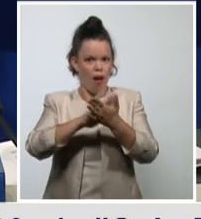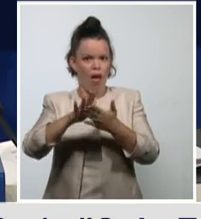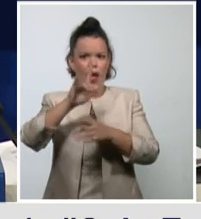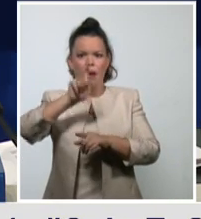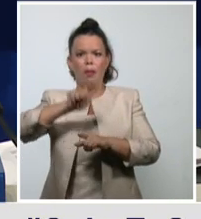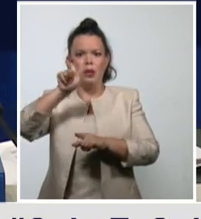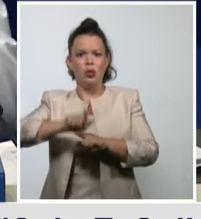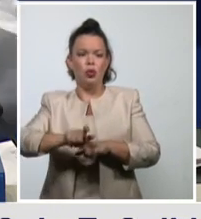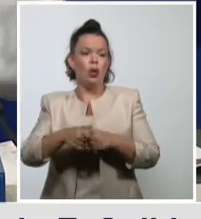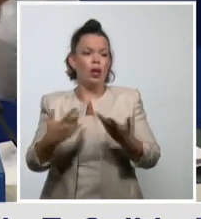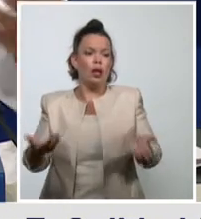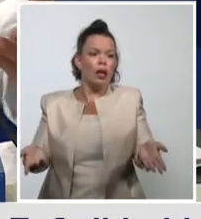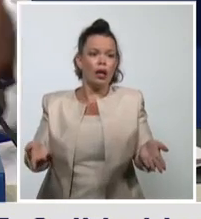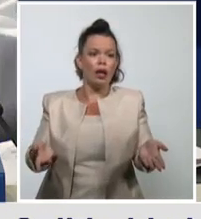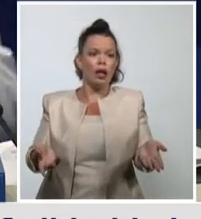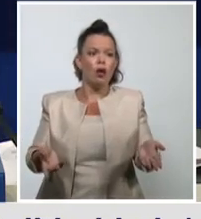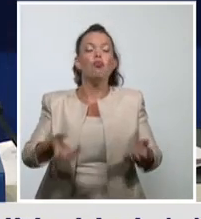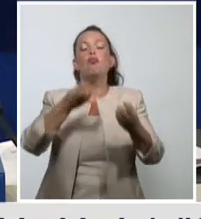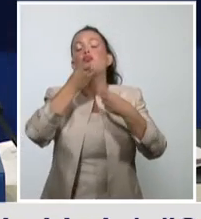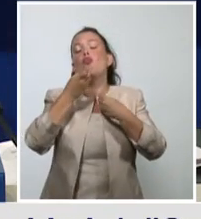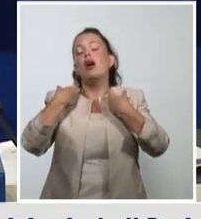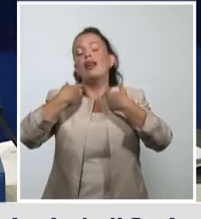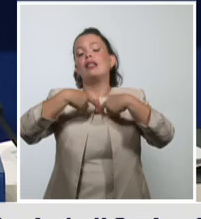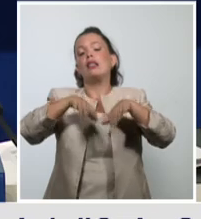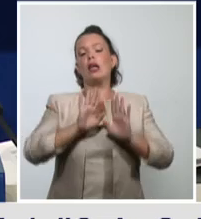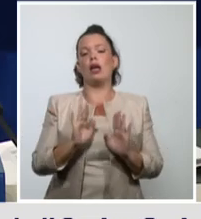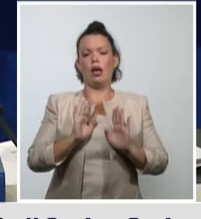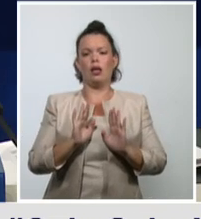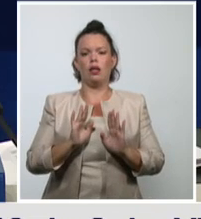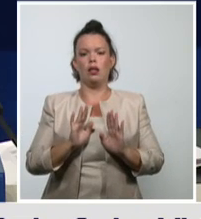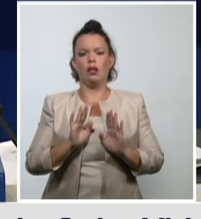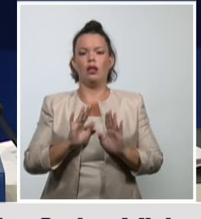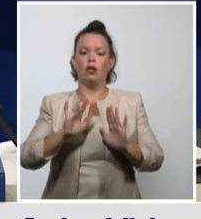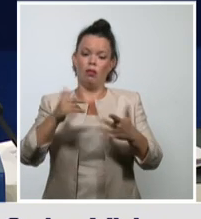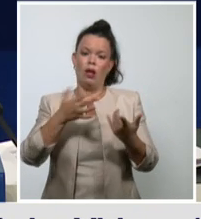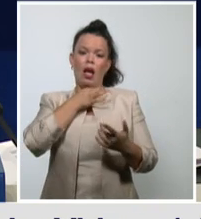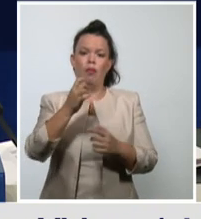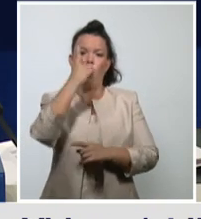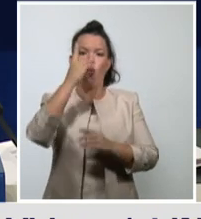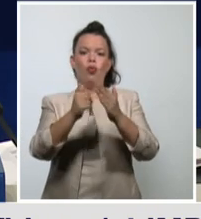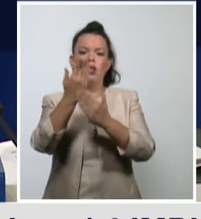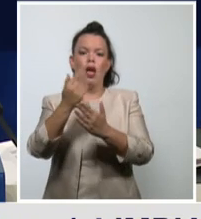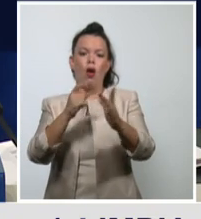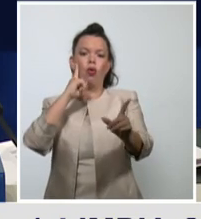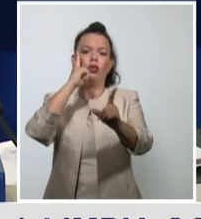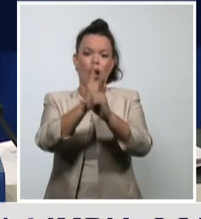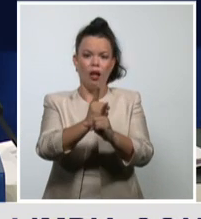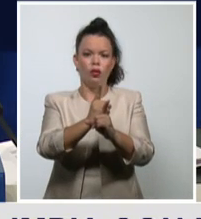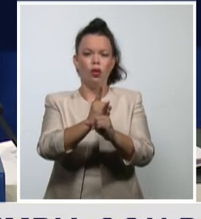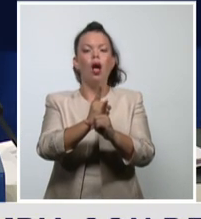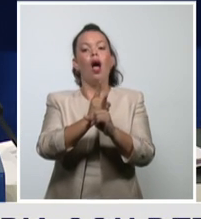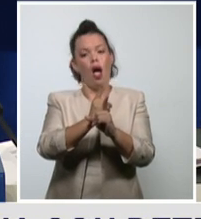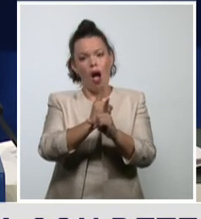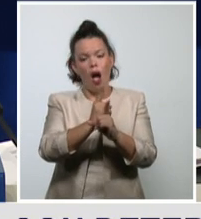síntoma, sino es el riesgo epidemiológico de haber tenido el contacto con esta